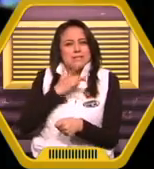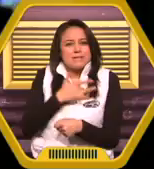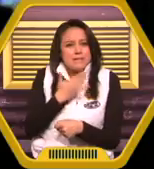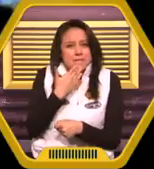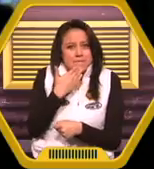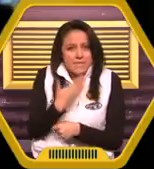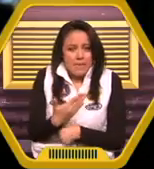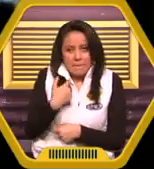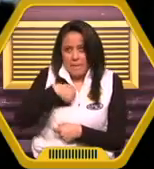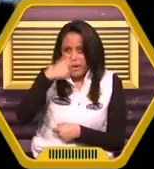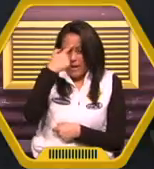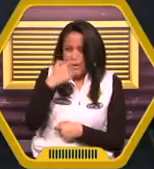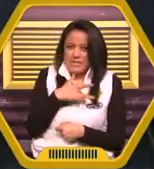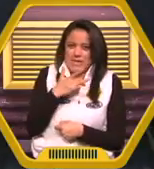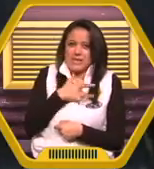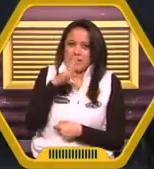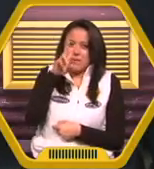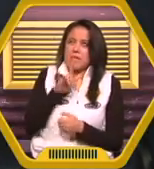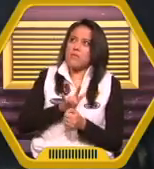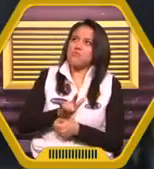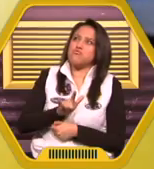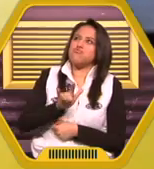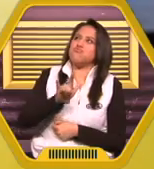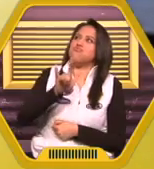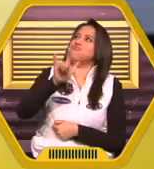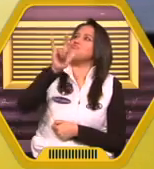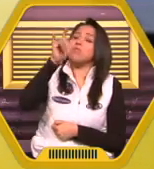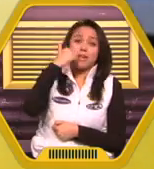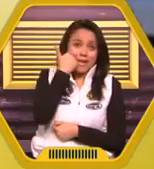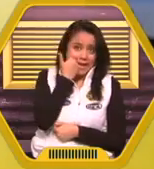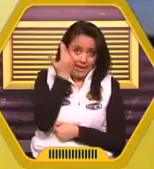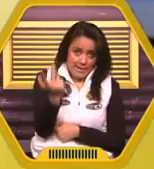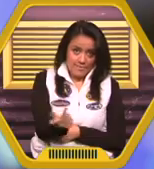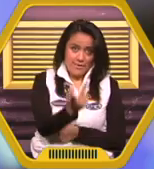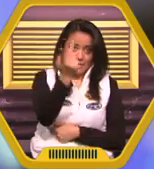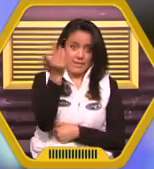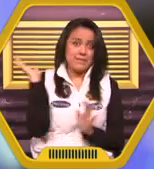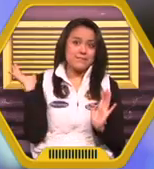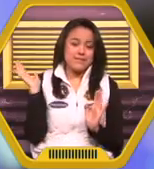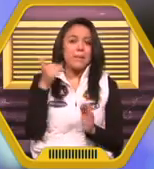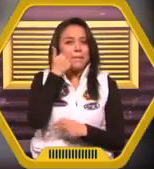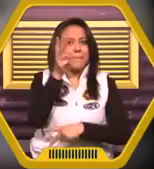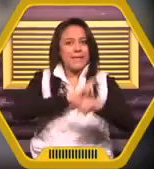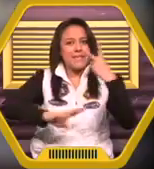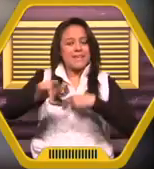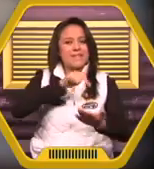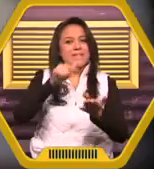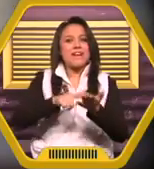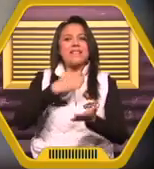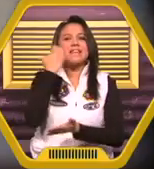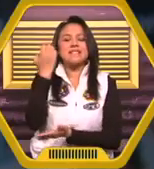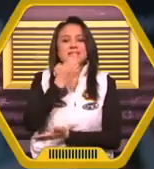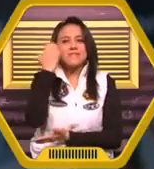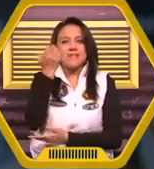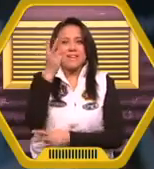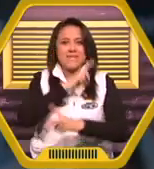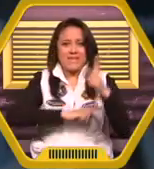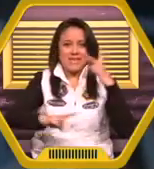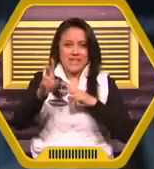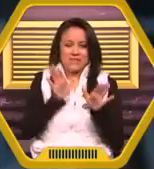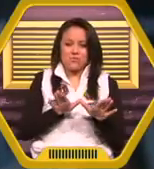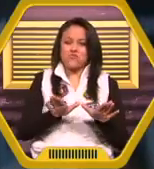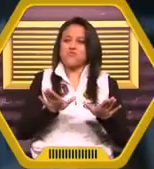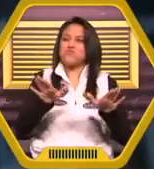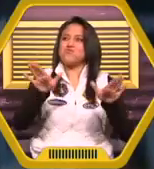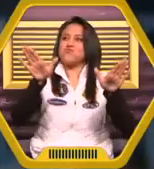aventura en este maravilloso simulador de vuelo. ¿Quieres probar? Ven a este espacio que la Escuela de Aviación y Juguetón tiene para ti. Que traigan su